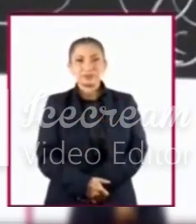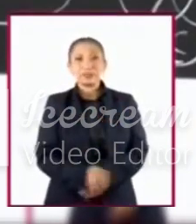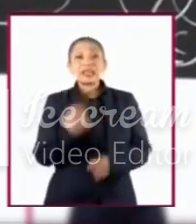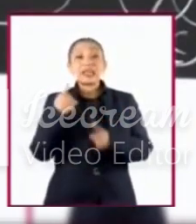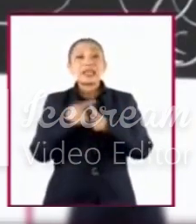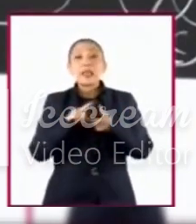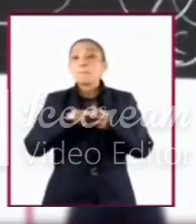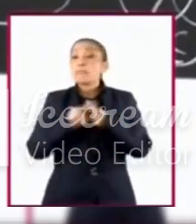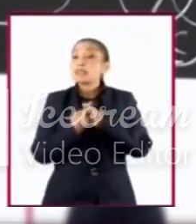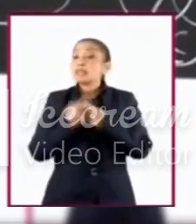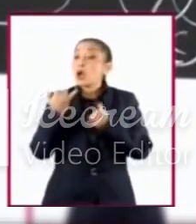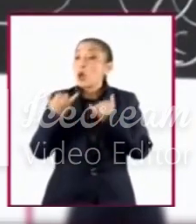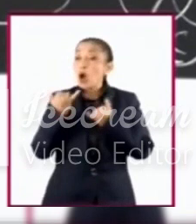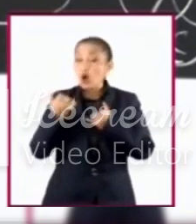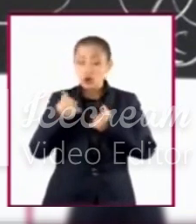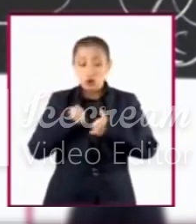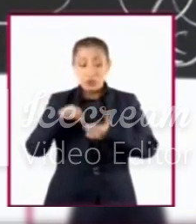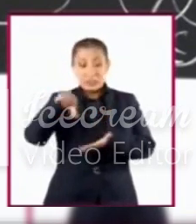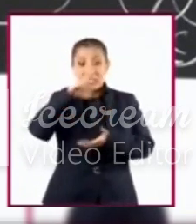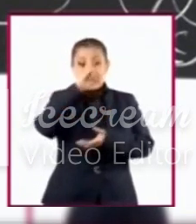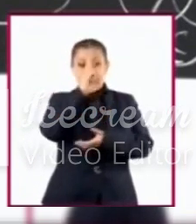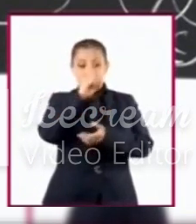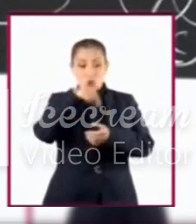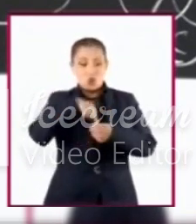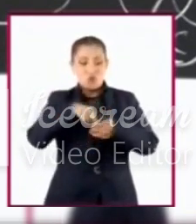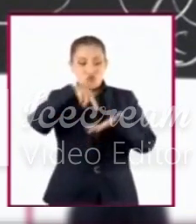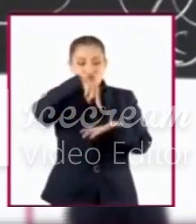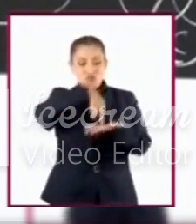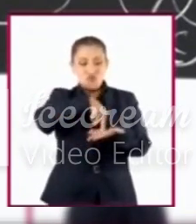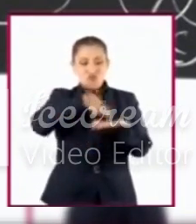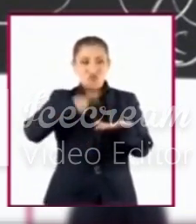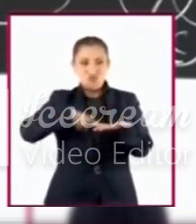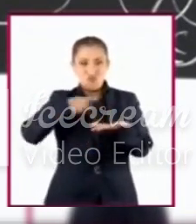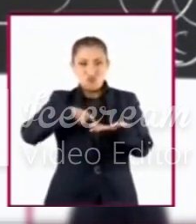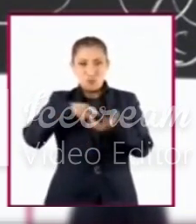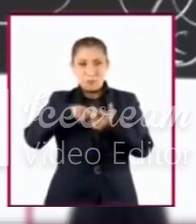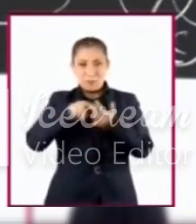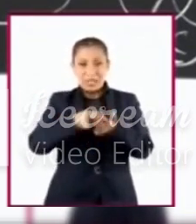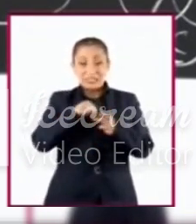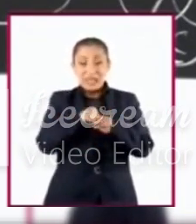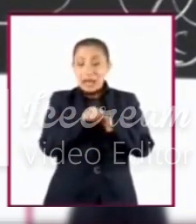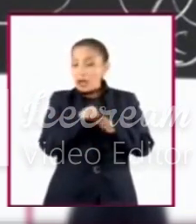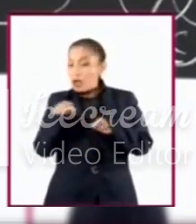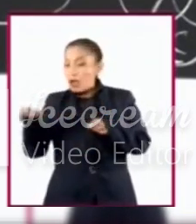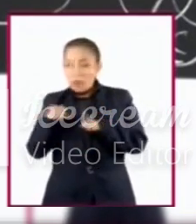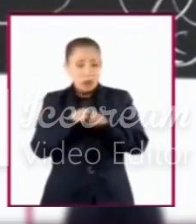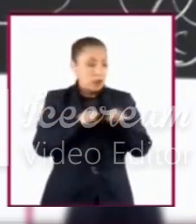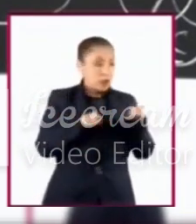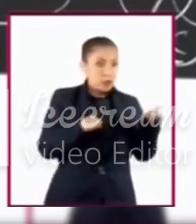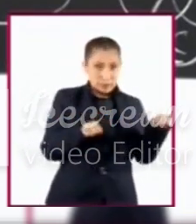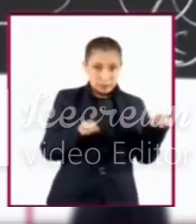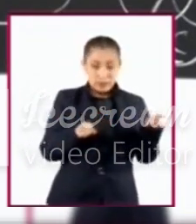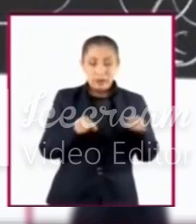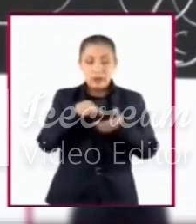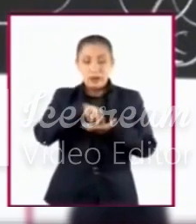Quien inicie el juego se colocará en el cero, el cual representa el origen de la recta numérica. Entonces tomará al